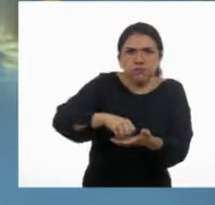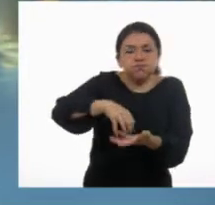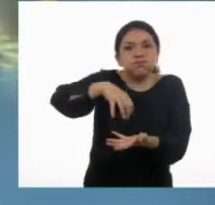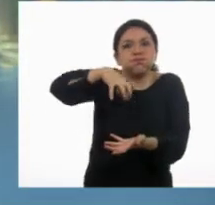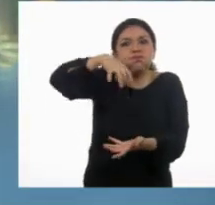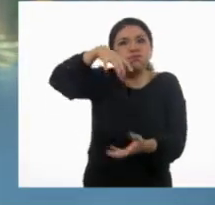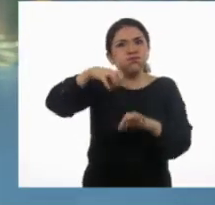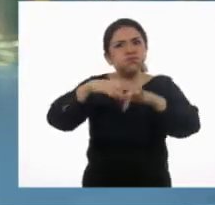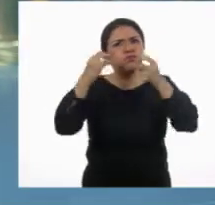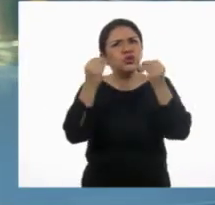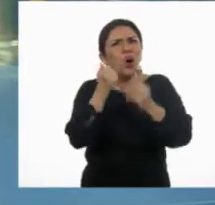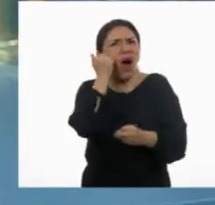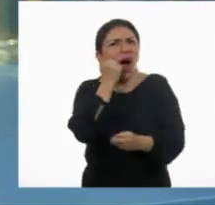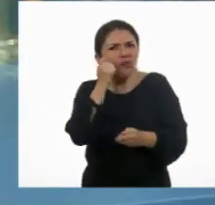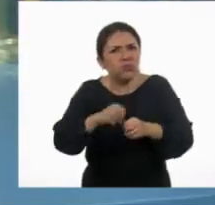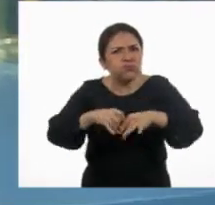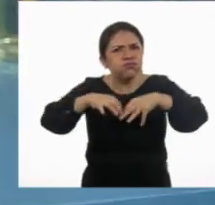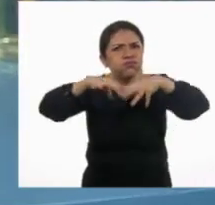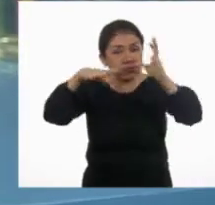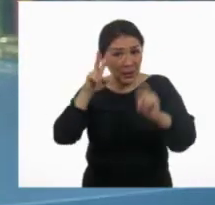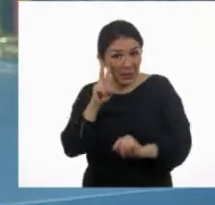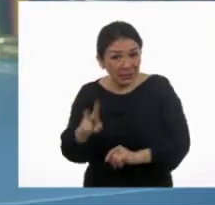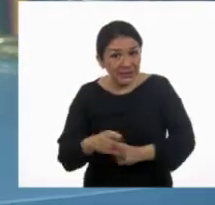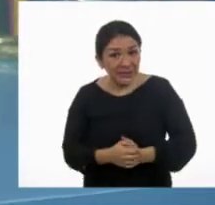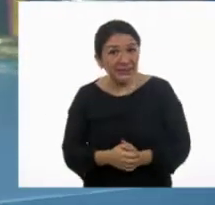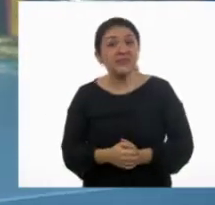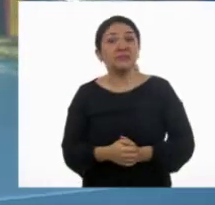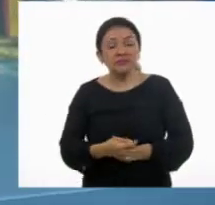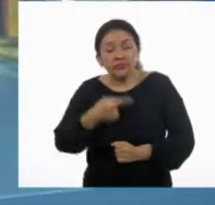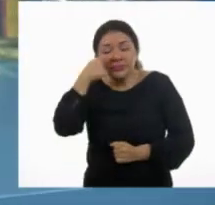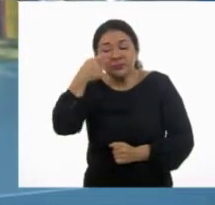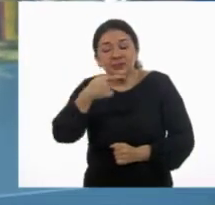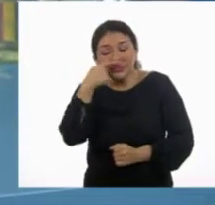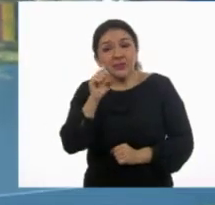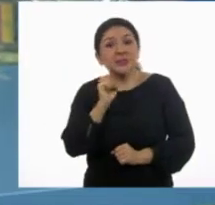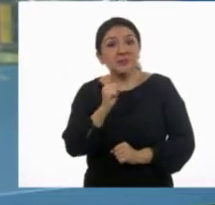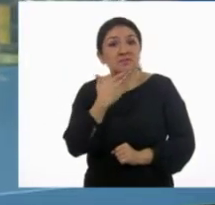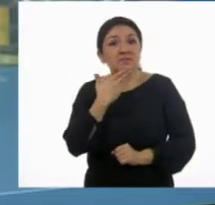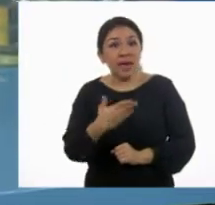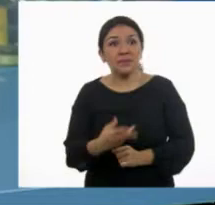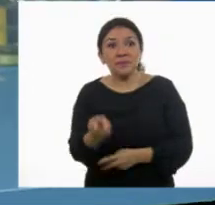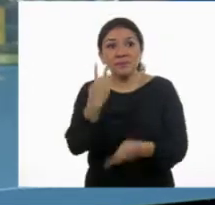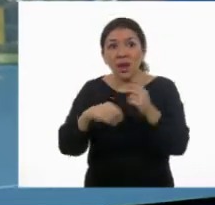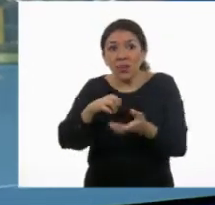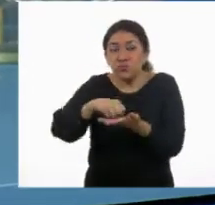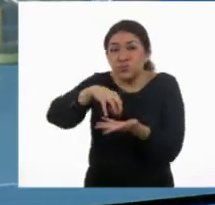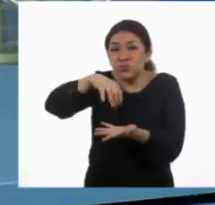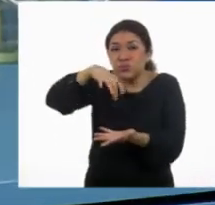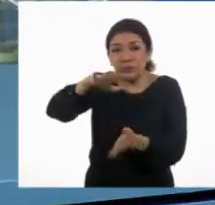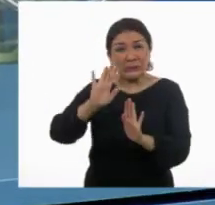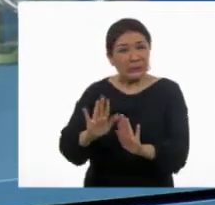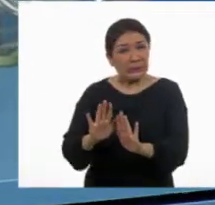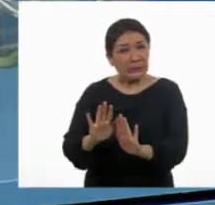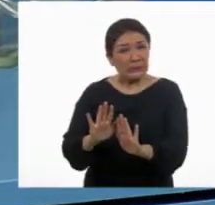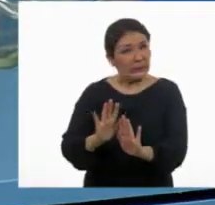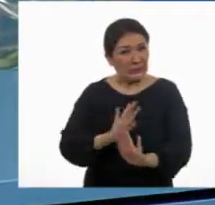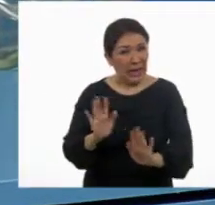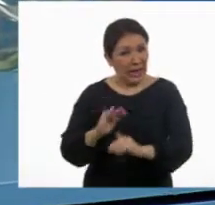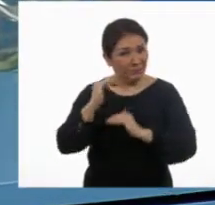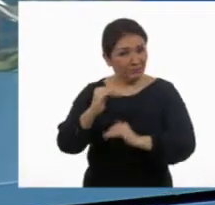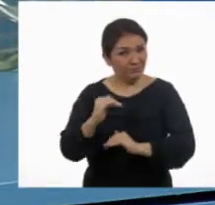espuma. Sí. Además que huele muy rico. Sí, mira, ya va a salir la espuma. Ahí está la espumita.